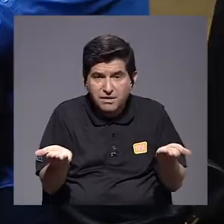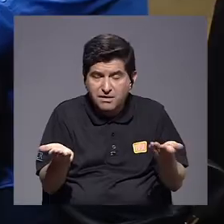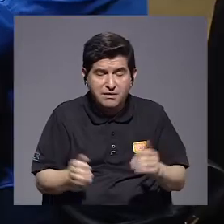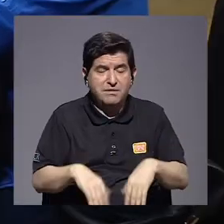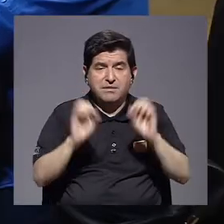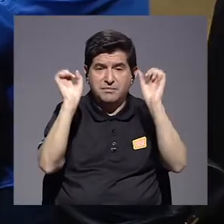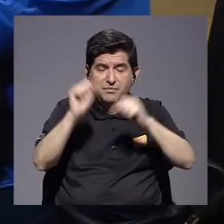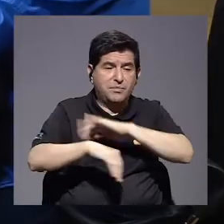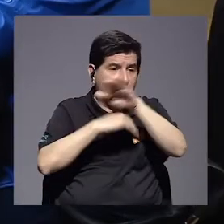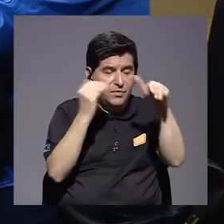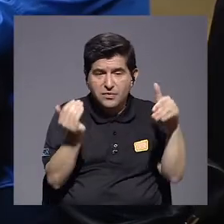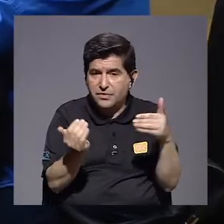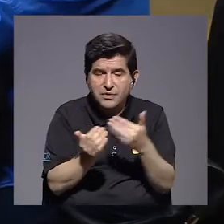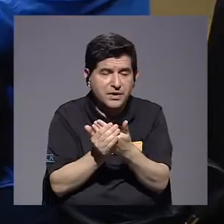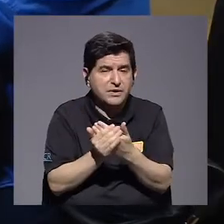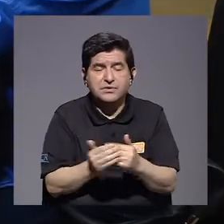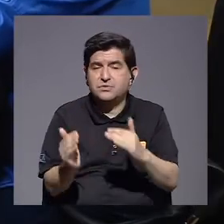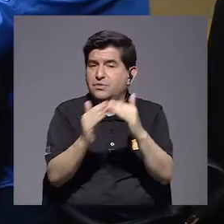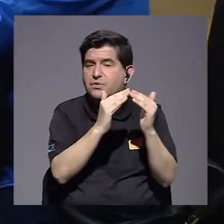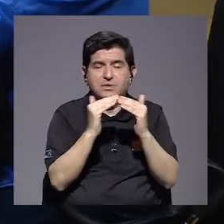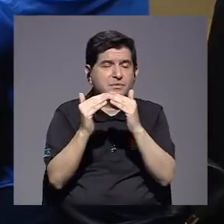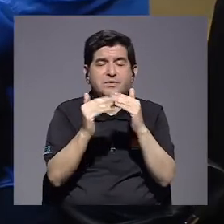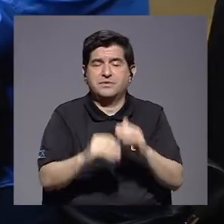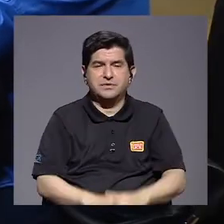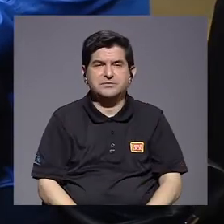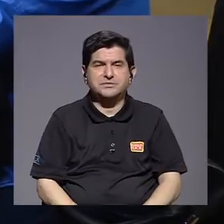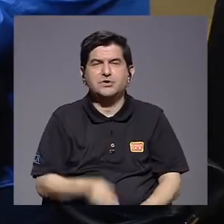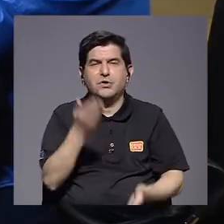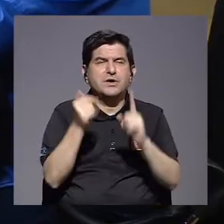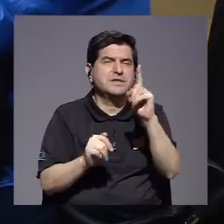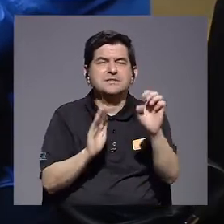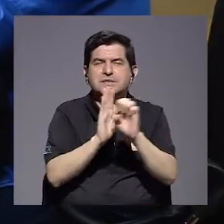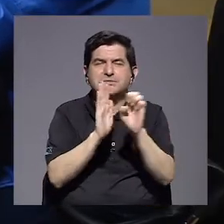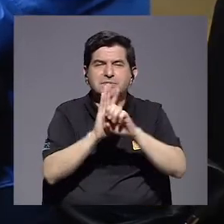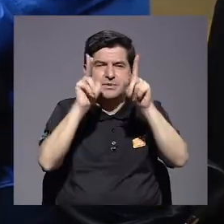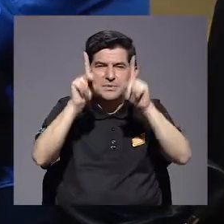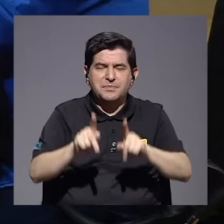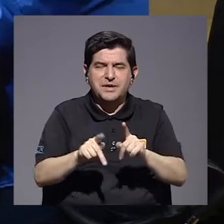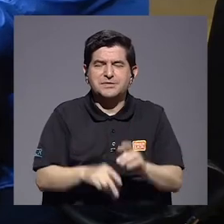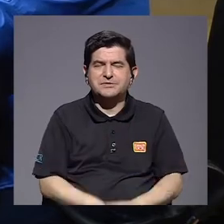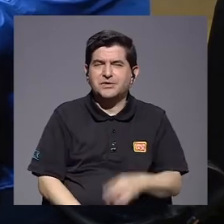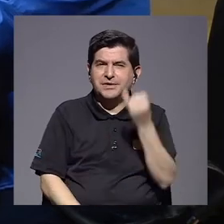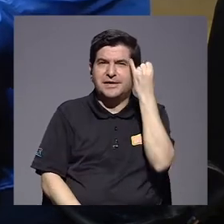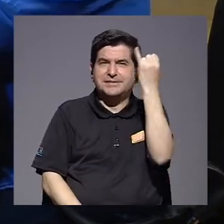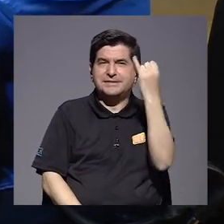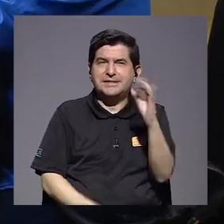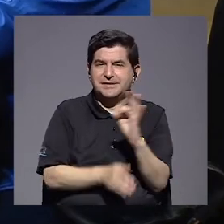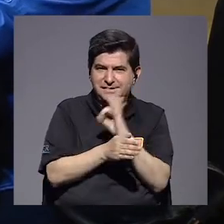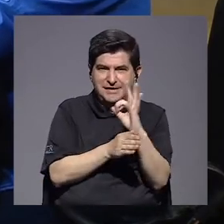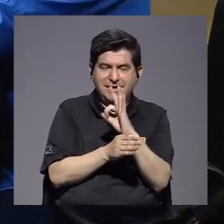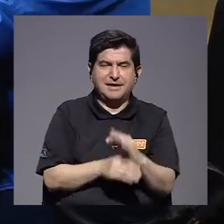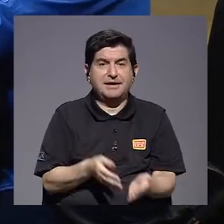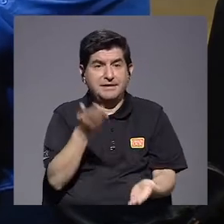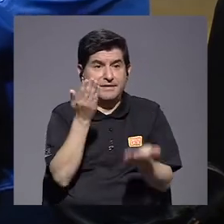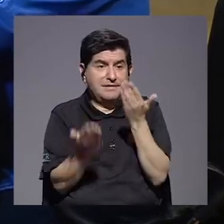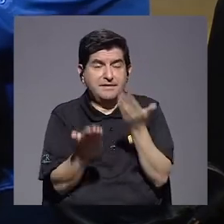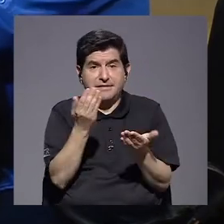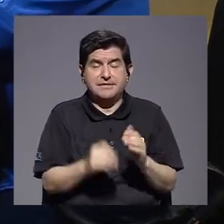alcanza para toda la población. Voy a ponerle tal vez un ejemplo que a la audiencia le puede funcionar muy bien y que tal vez